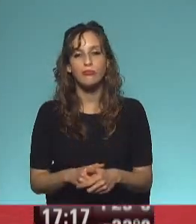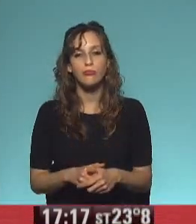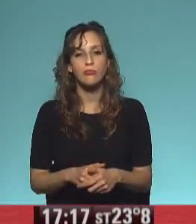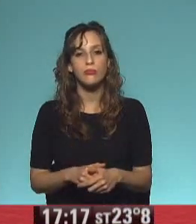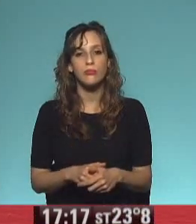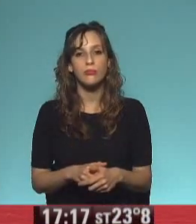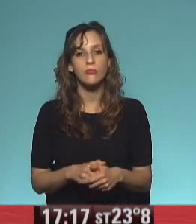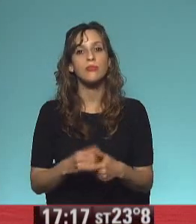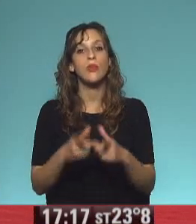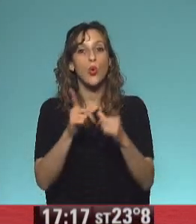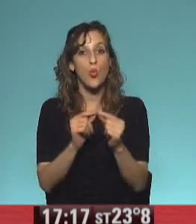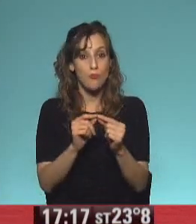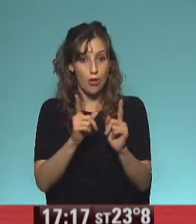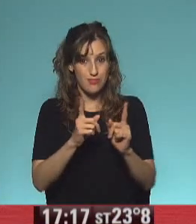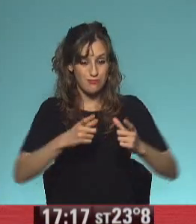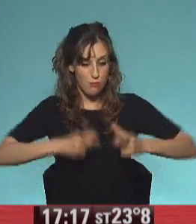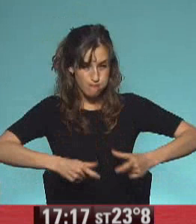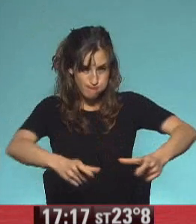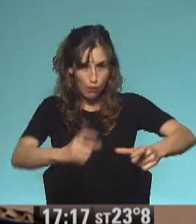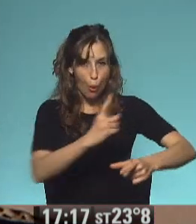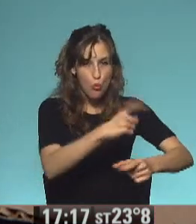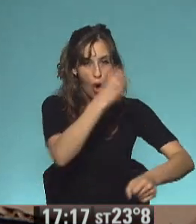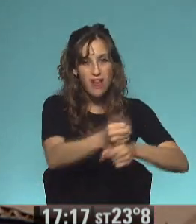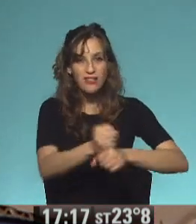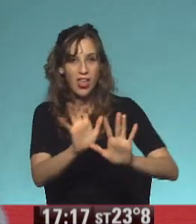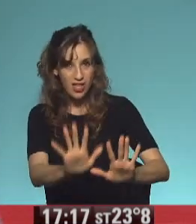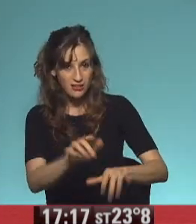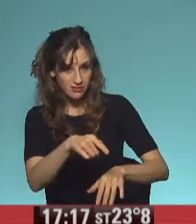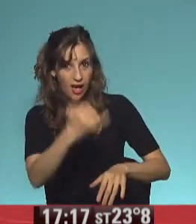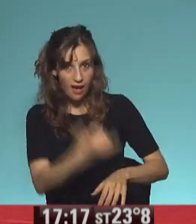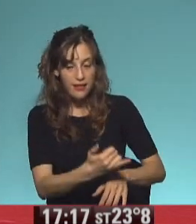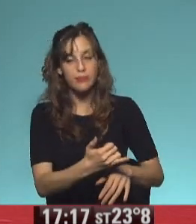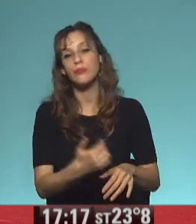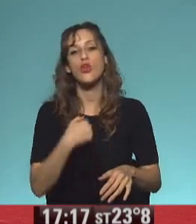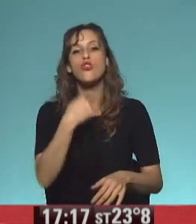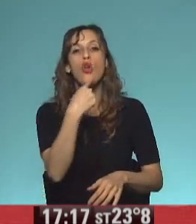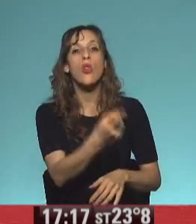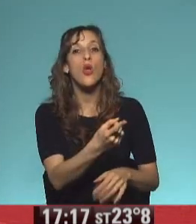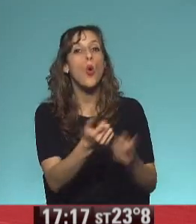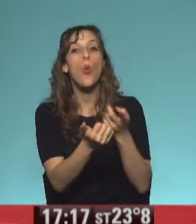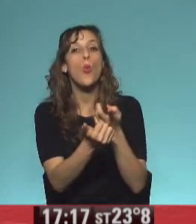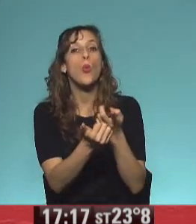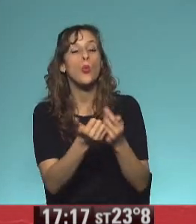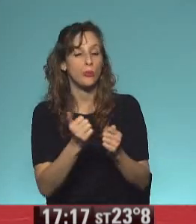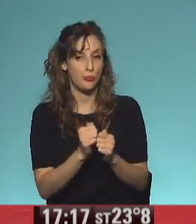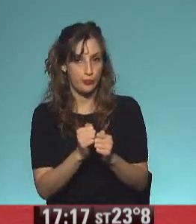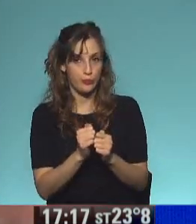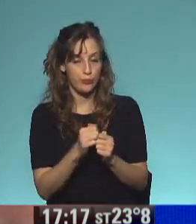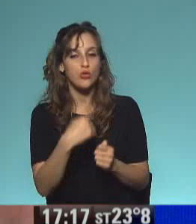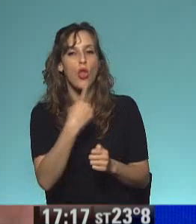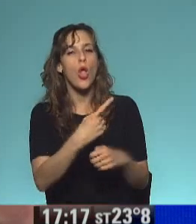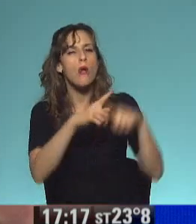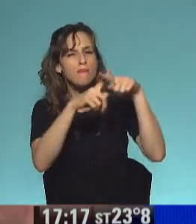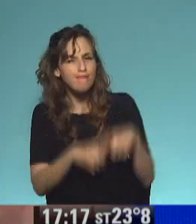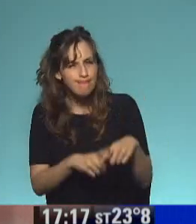los números del 1 al 10. Ajá. ¿Sí? Yo voy a decir una cuenta y ustedes tienen que ir y traer el resultado. El que